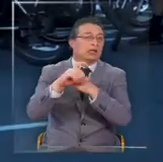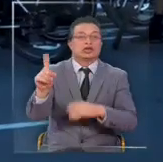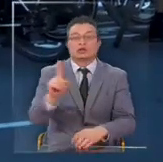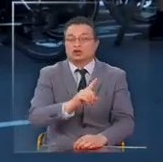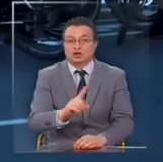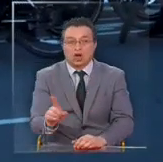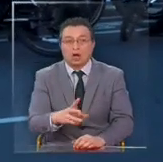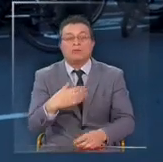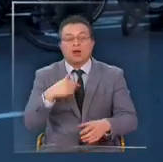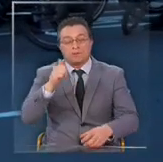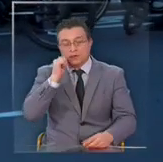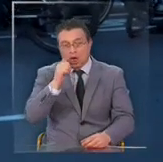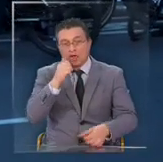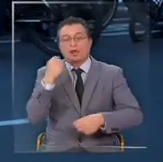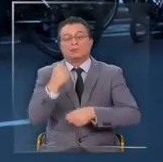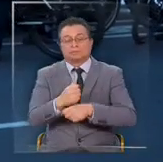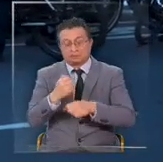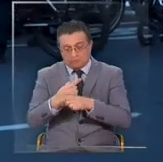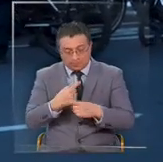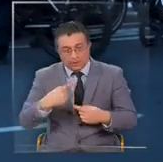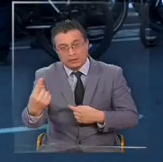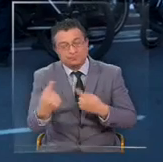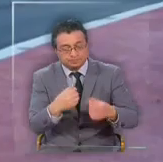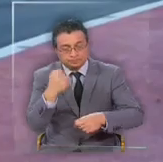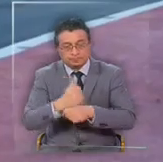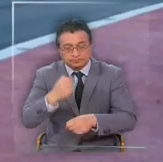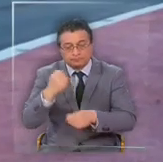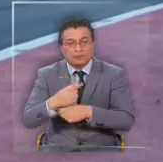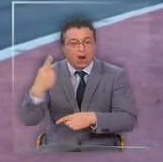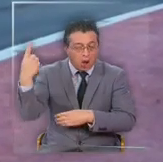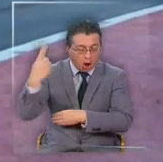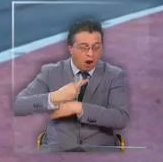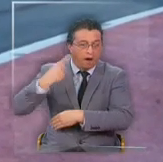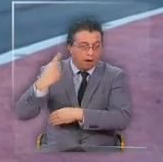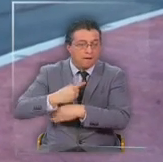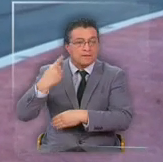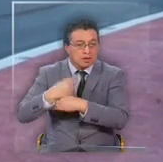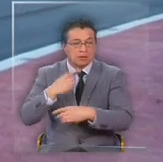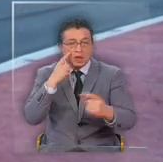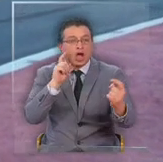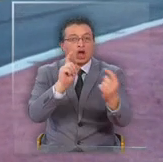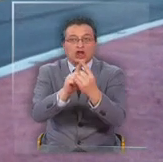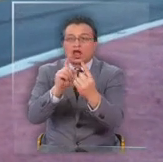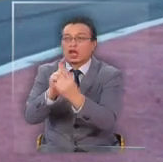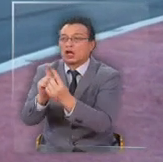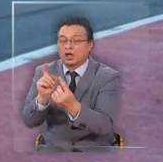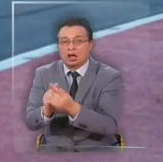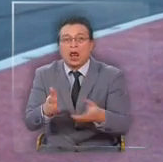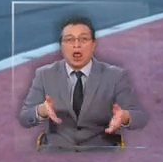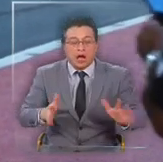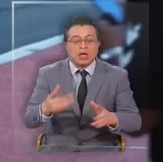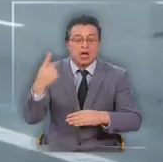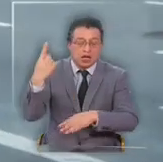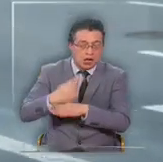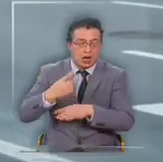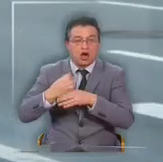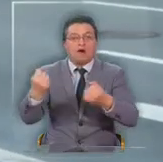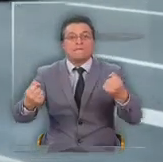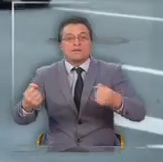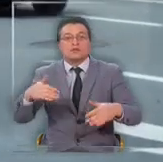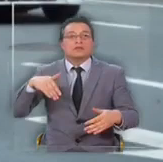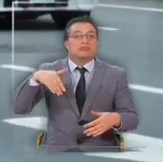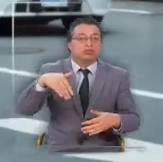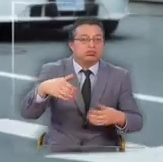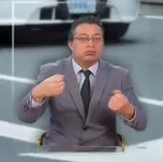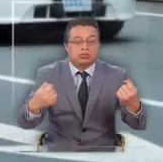hecho de exponerse todos los días en empleos que los obligan a estar permanentemente en contacto con otras personas, salir a la calle, conducir buses,